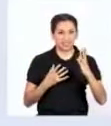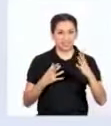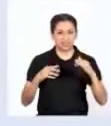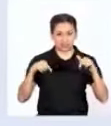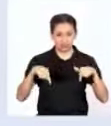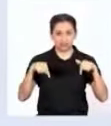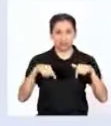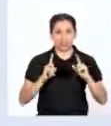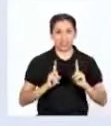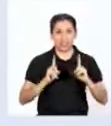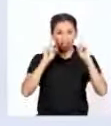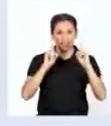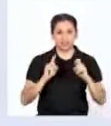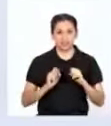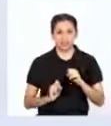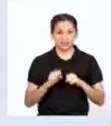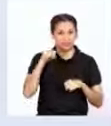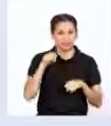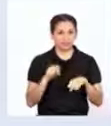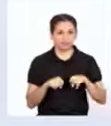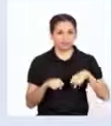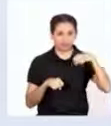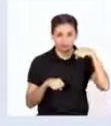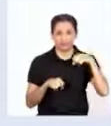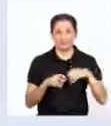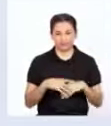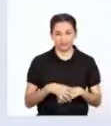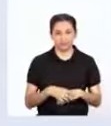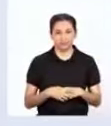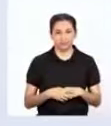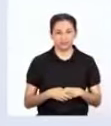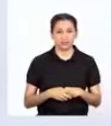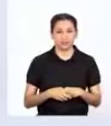Y C, que es llevar las rodillas hacia arriba.